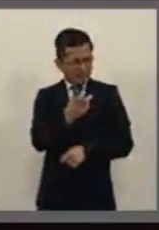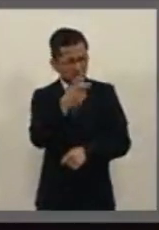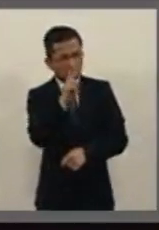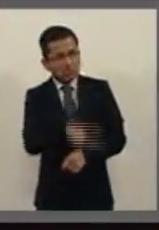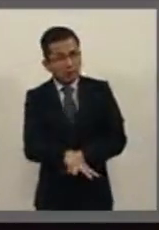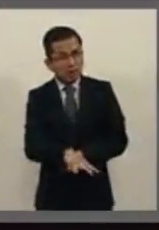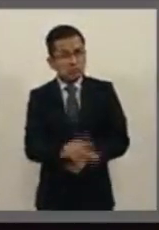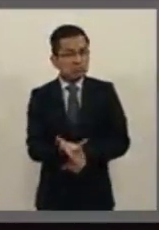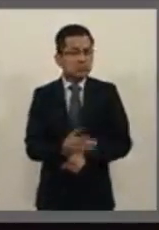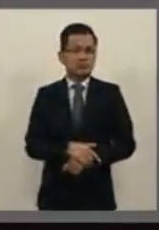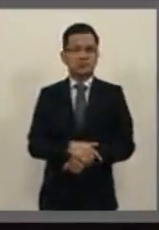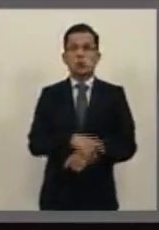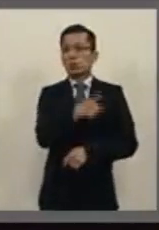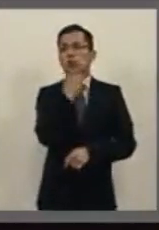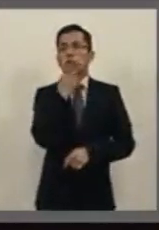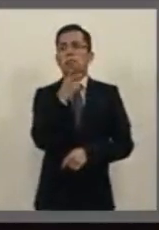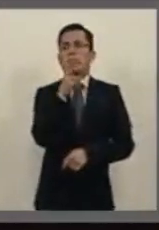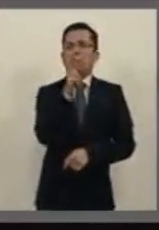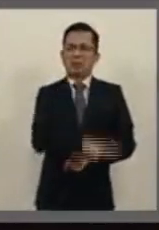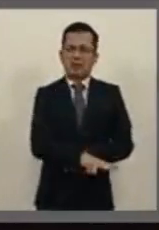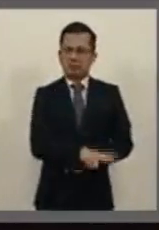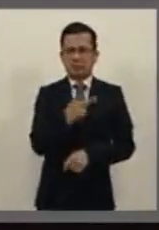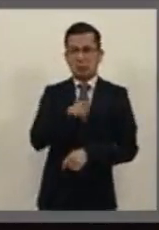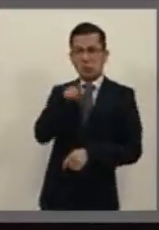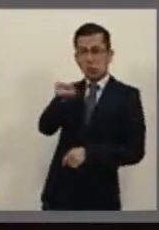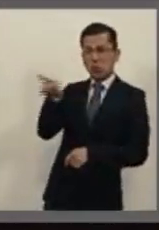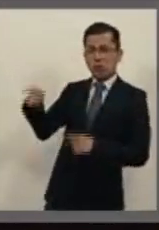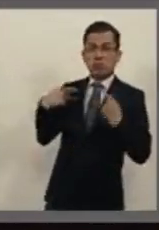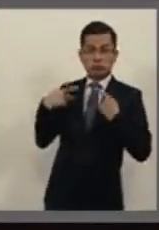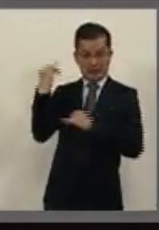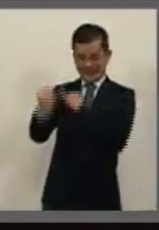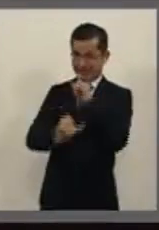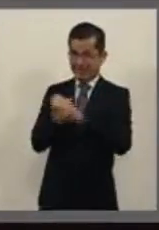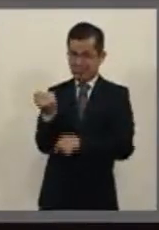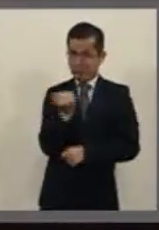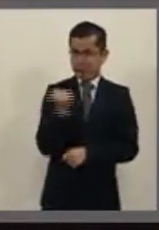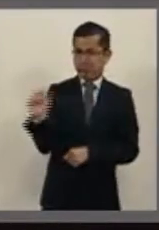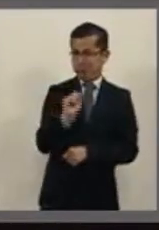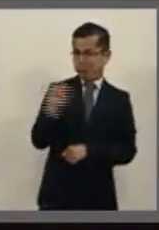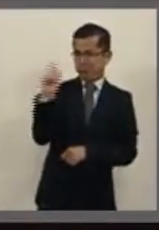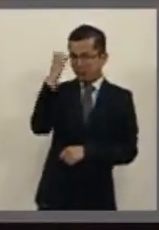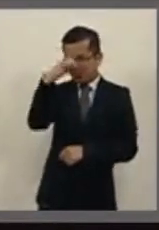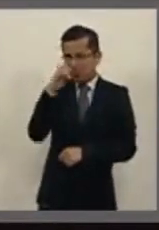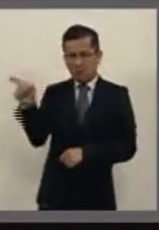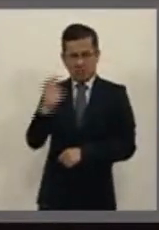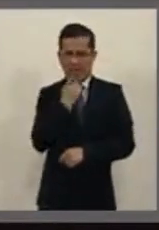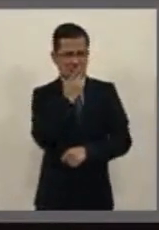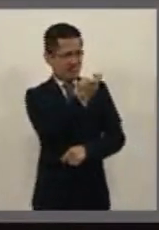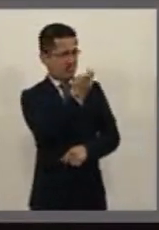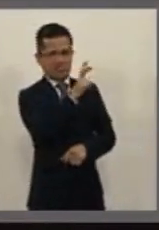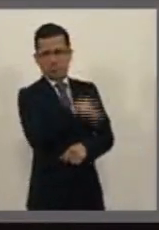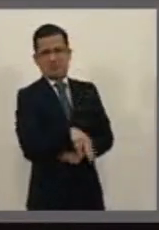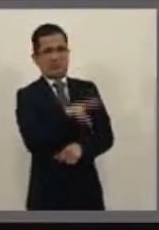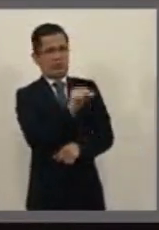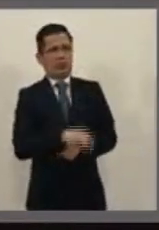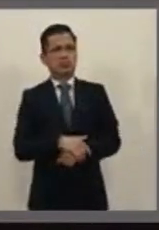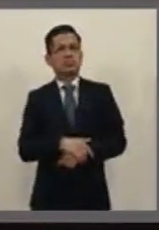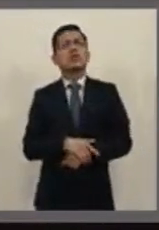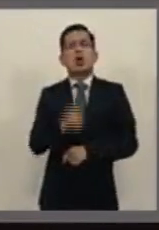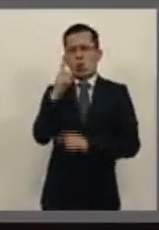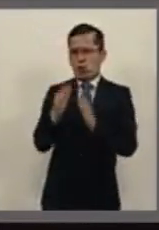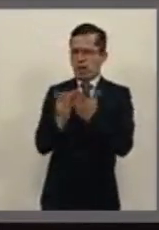verdad que ha sido desmontada por los especialistas internacionales. Cualquiera que lea el libro Historia